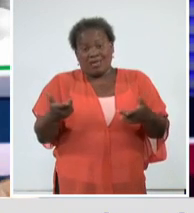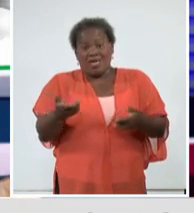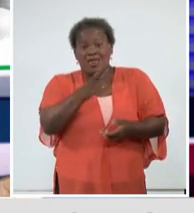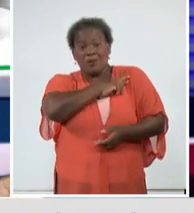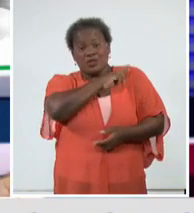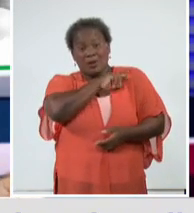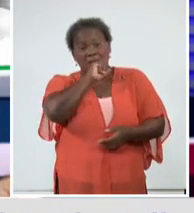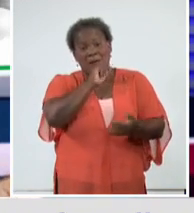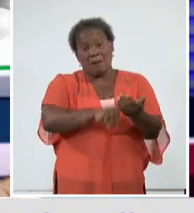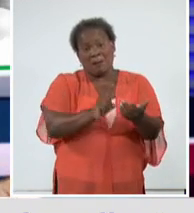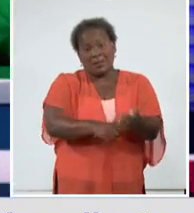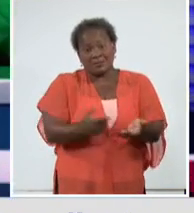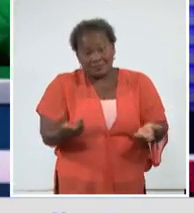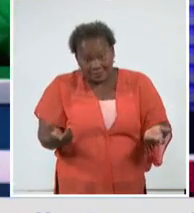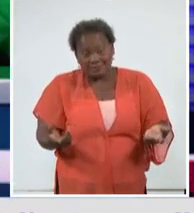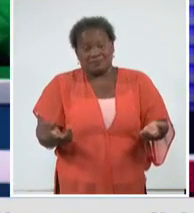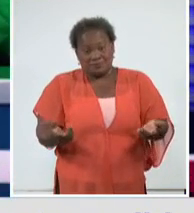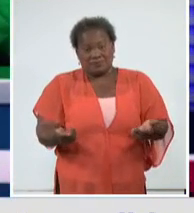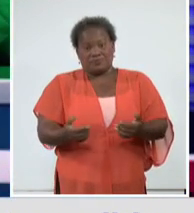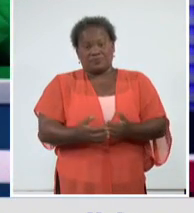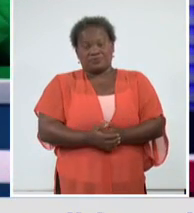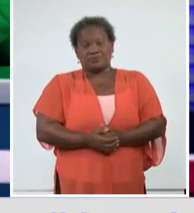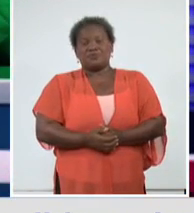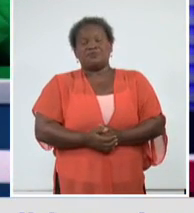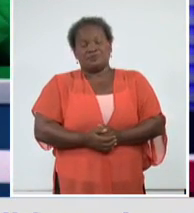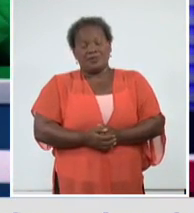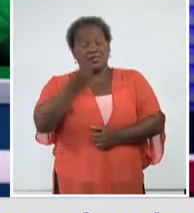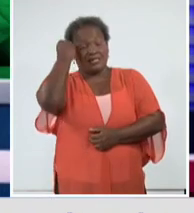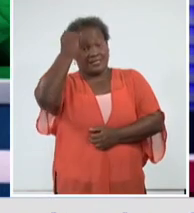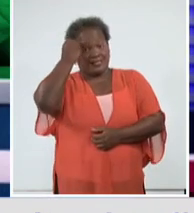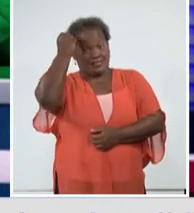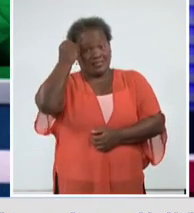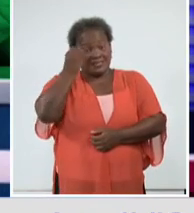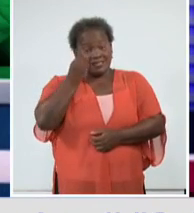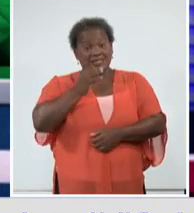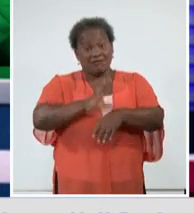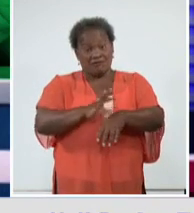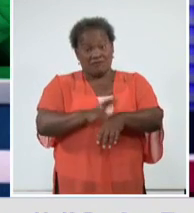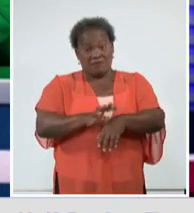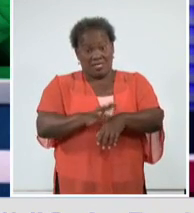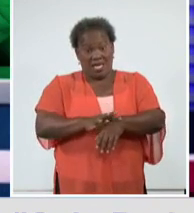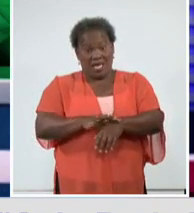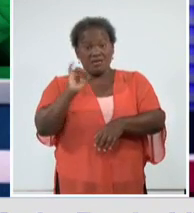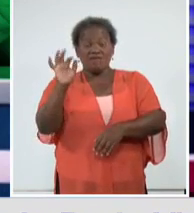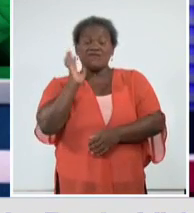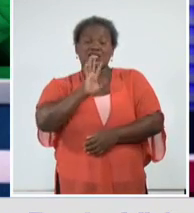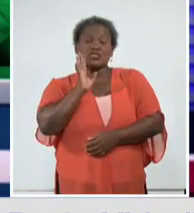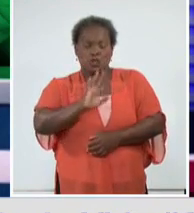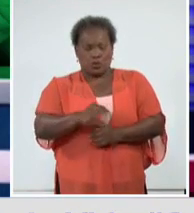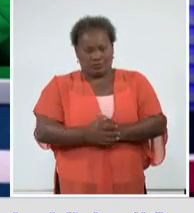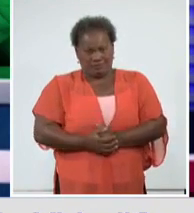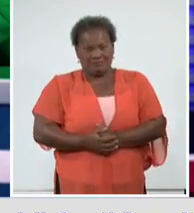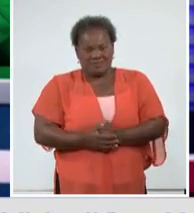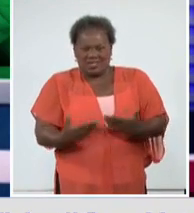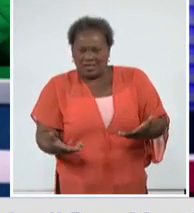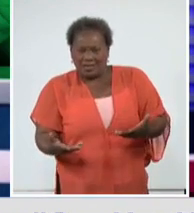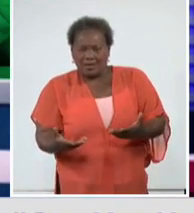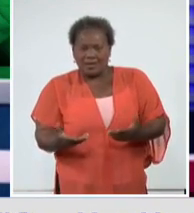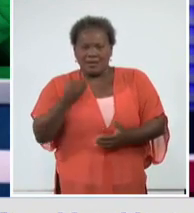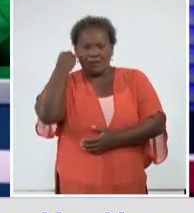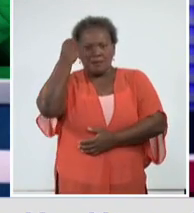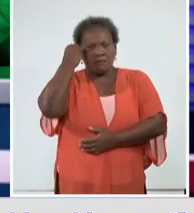enfermedad, doctor? Cuando uno analiza una enfermedad infecciosa, siempre tiene que ver, o sea, qué es lo que lo motiva,